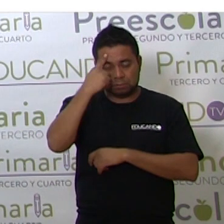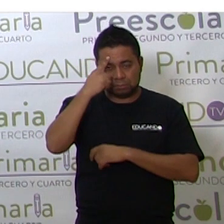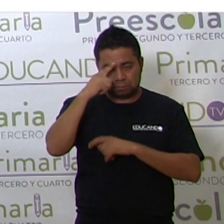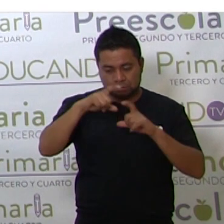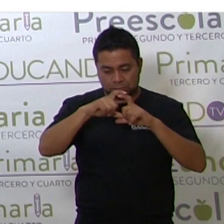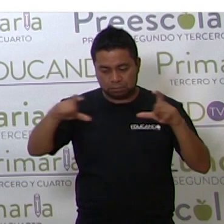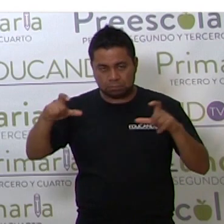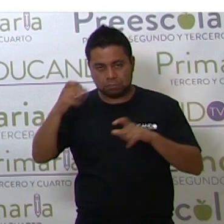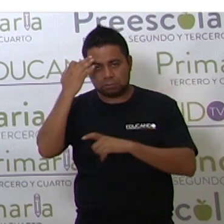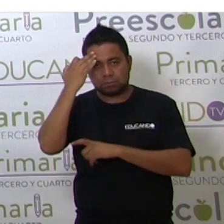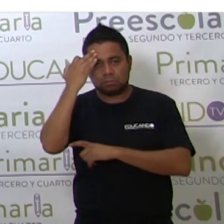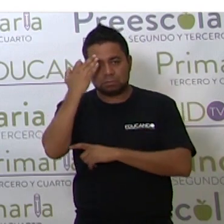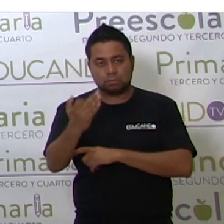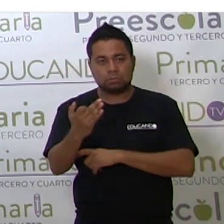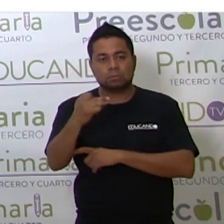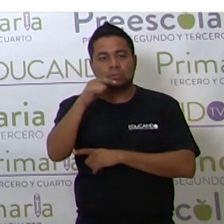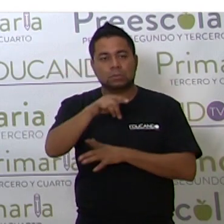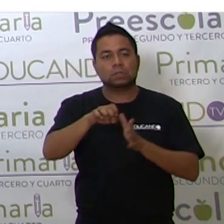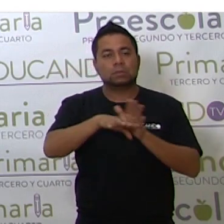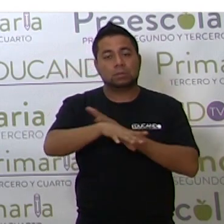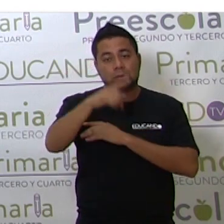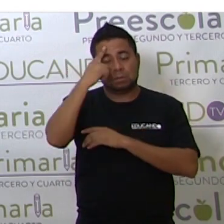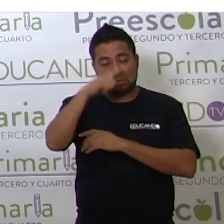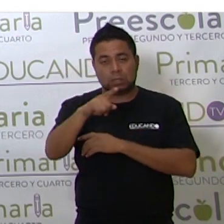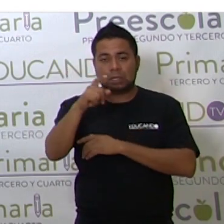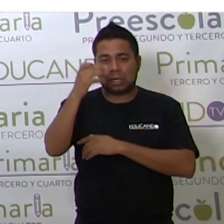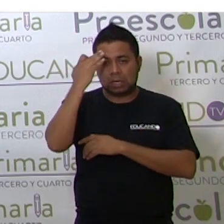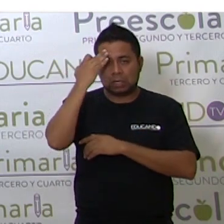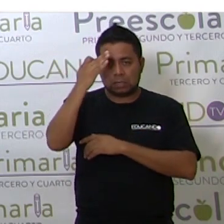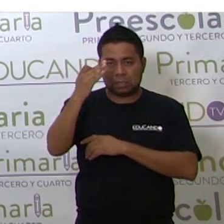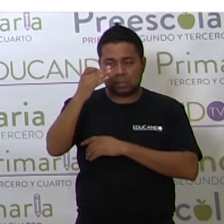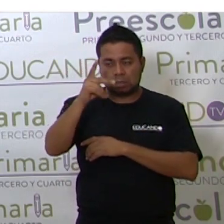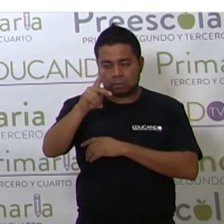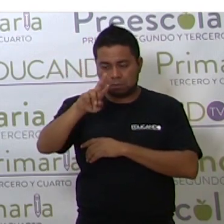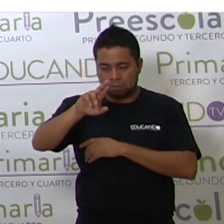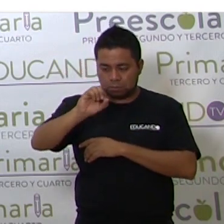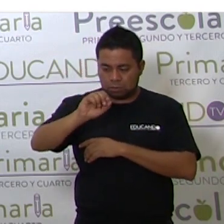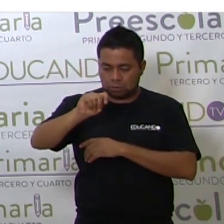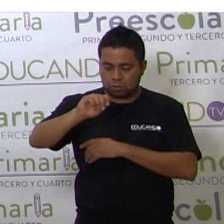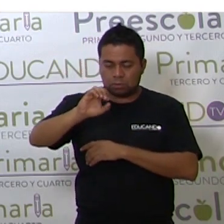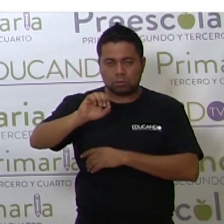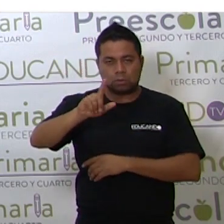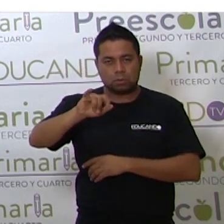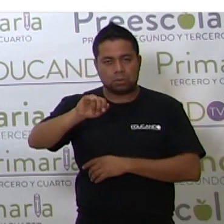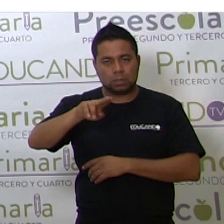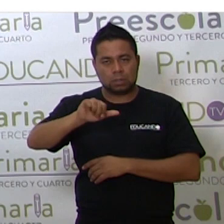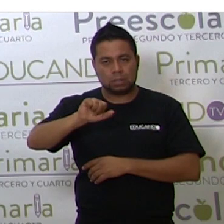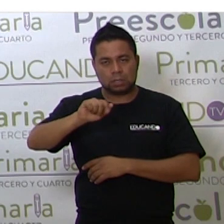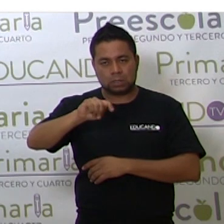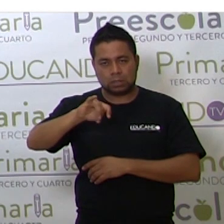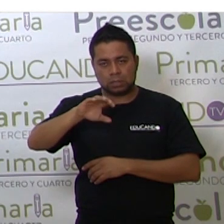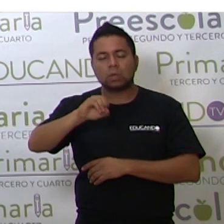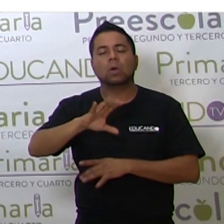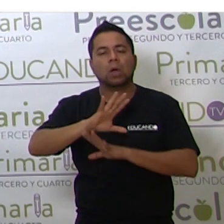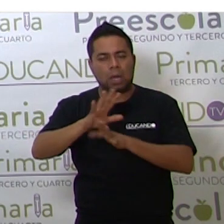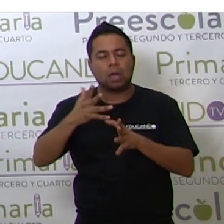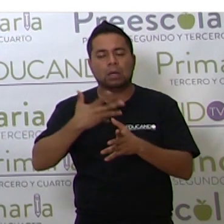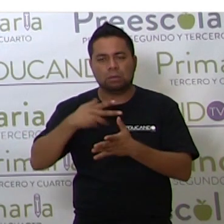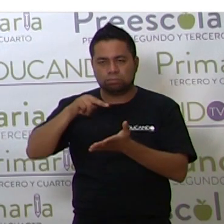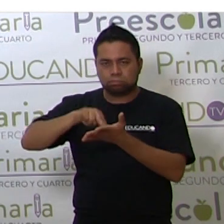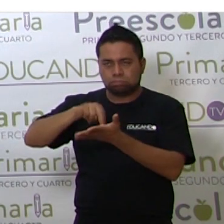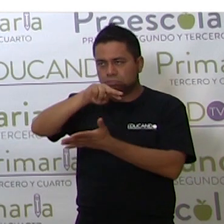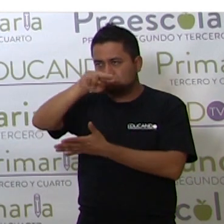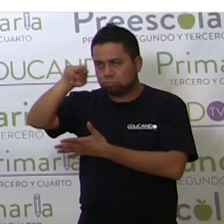del tiempo en donde en el período proto dinástico se desarrollan los jeroglíficos y